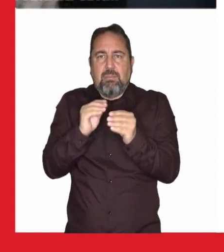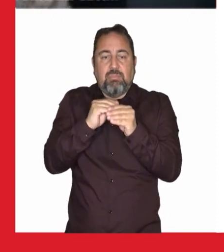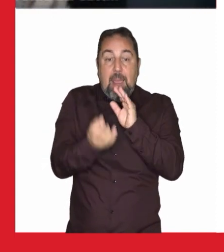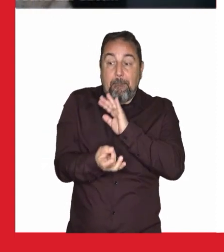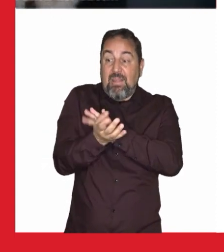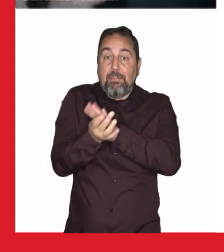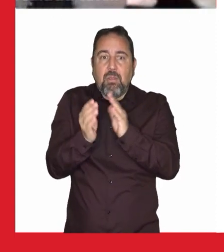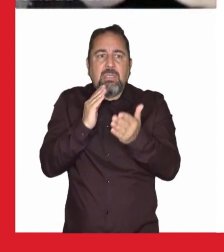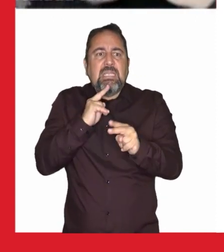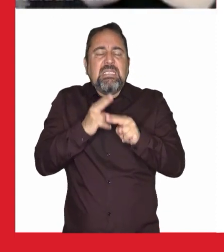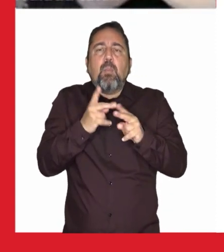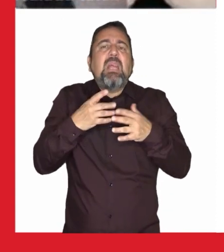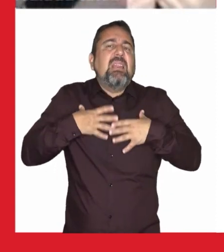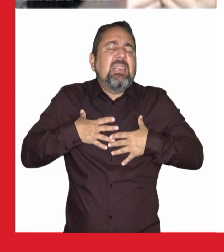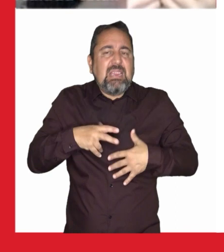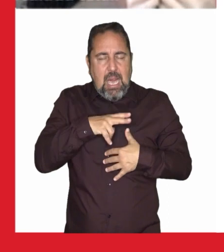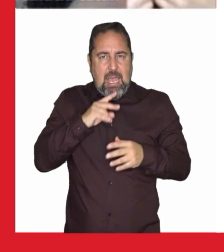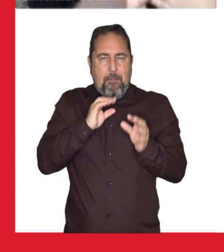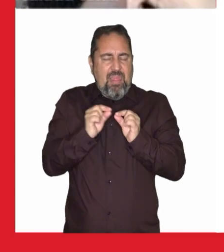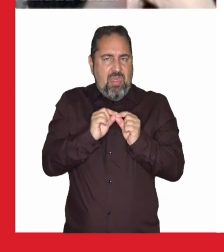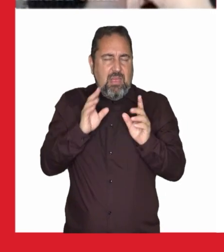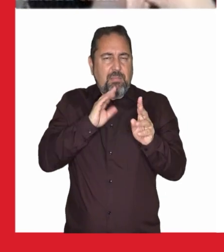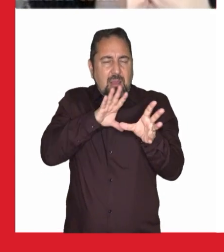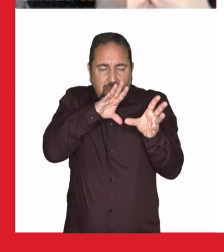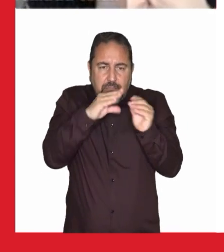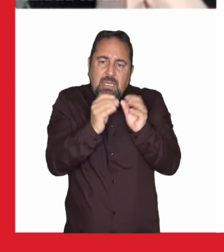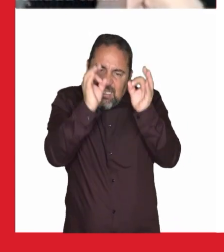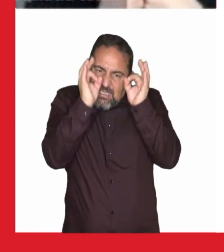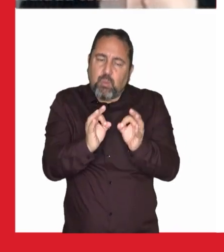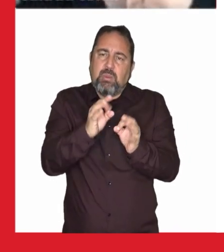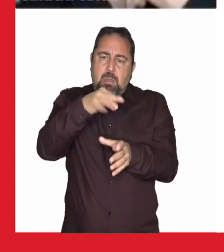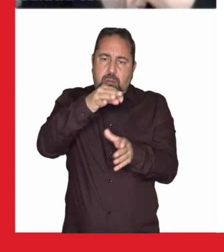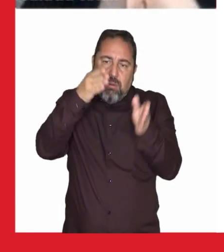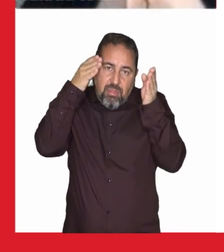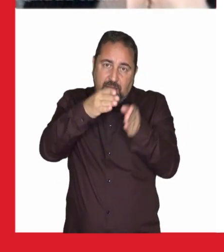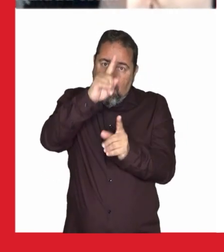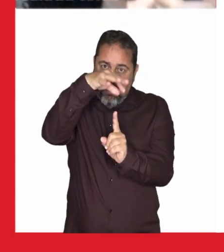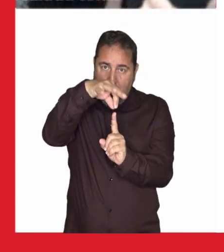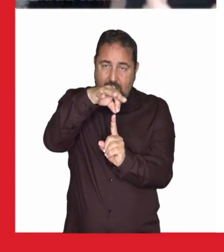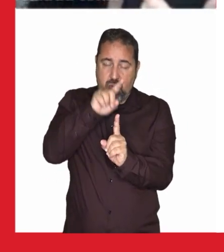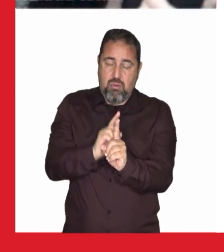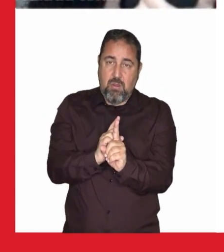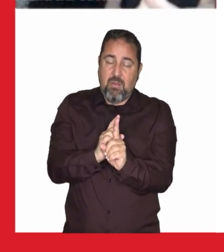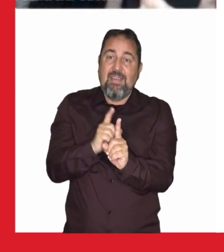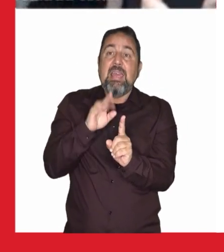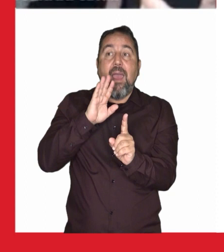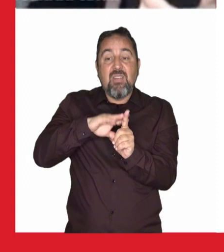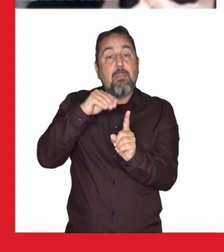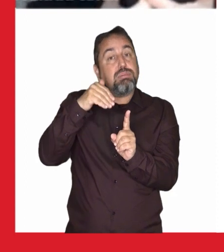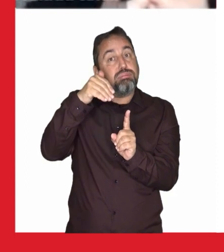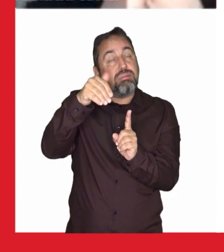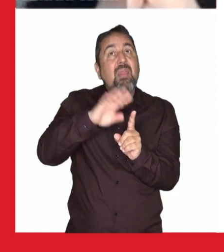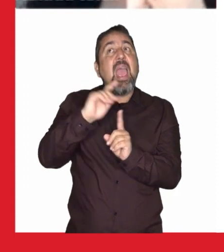hacéis acompañando, casi cada parte del emprendimiento os lo toméis como un traje a medida, como algo basado en la unicidad del caso que